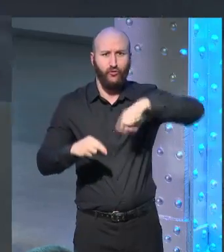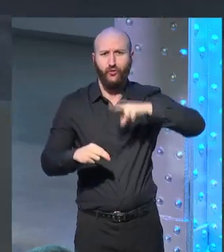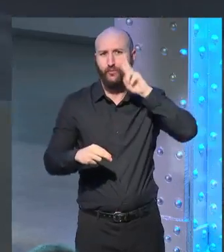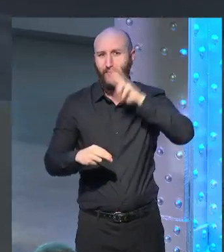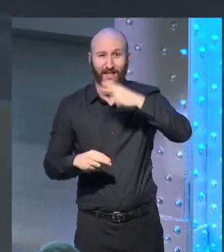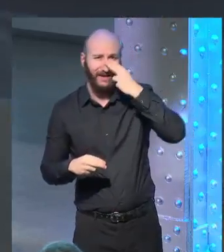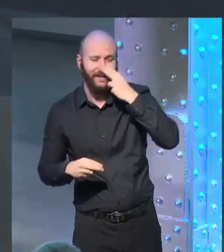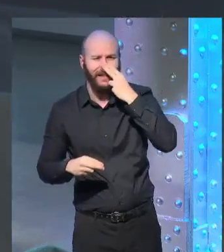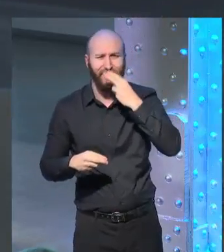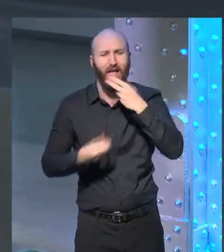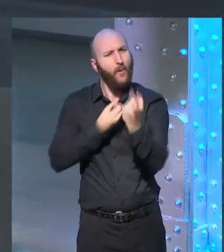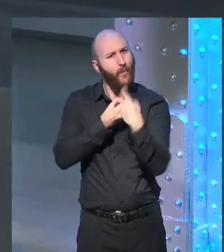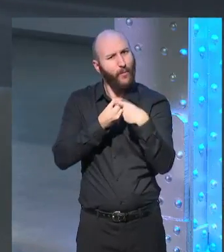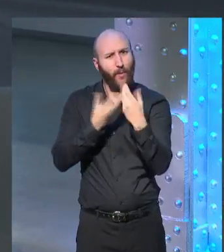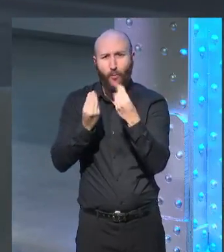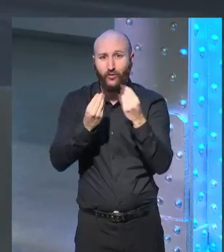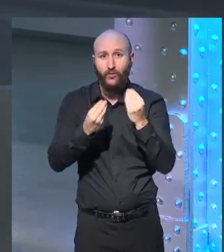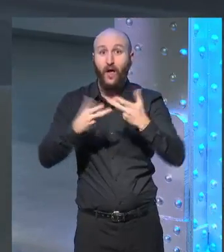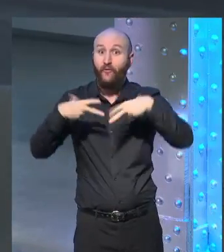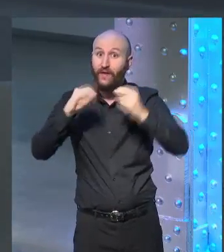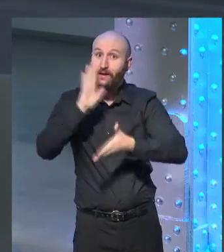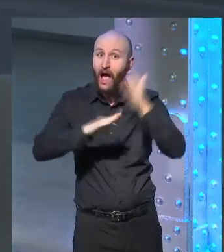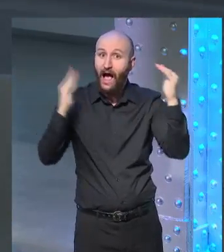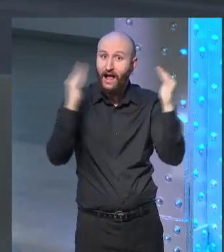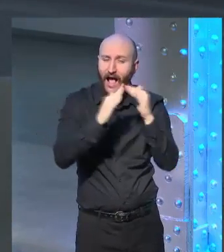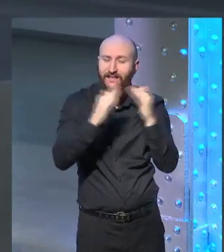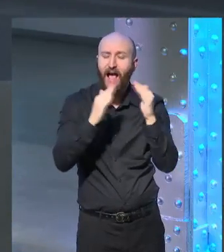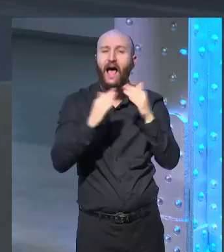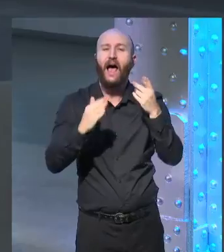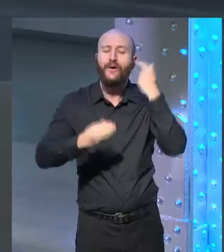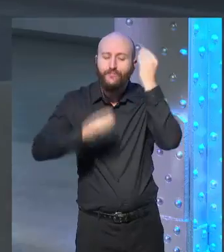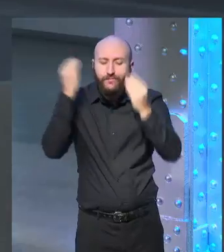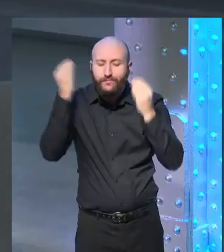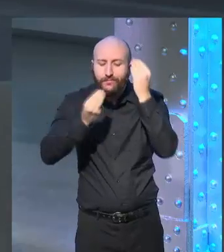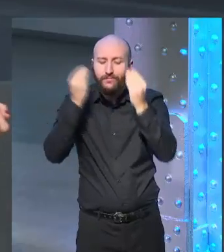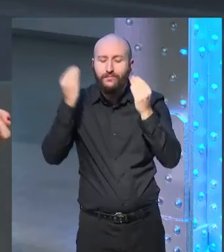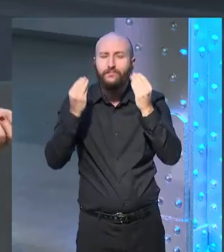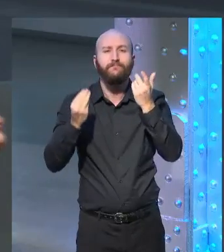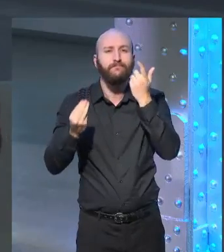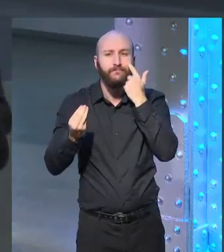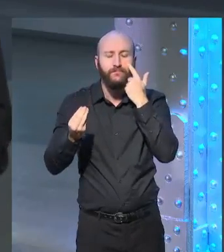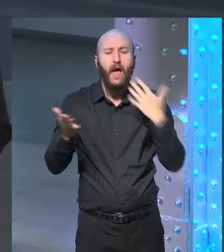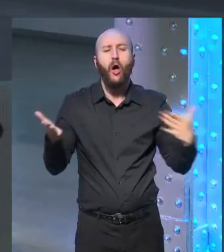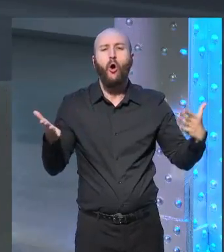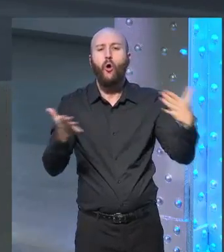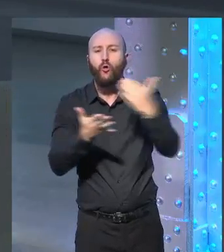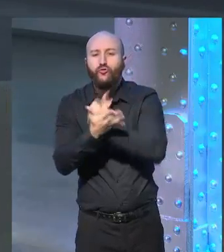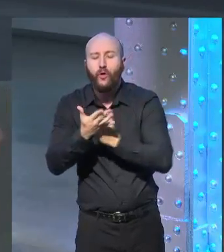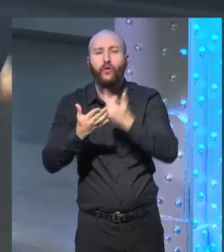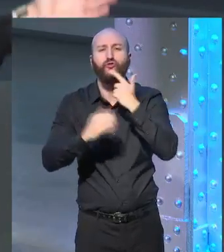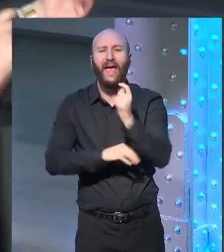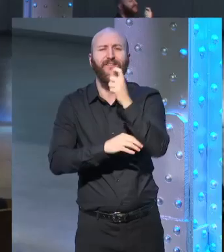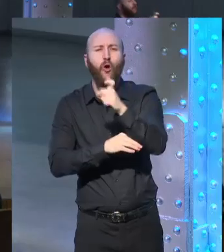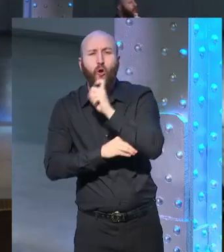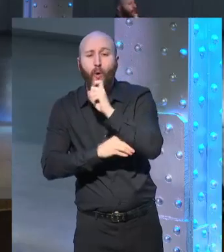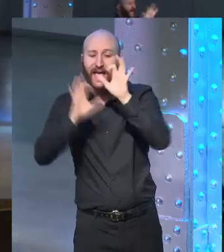mucho aquí y cuando volváis a casa sobre cómo conseguir un éxito entre todos y especialmente para ellos.